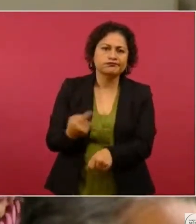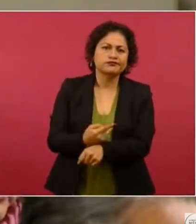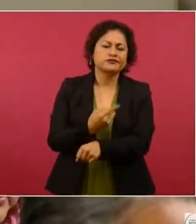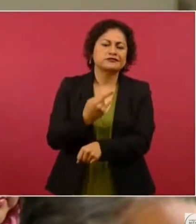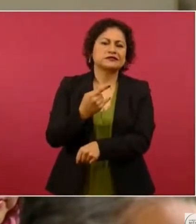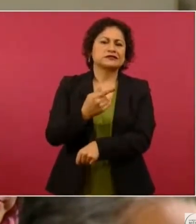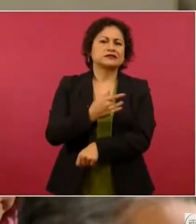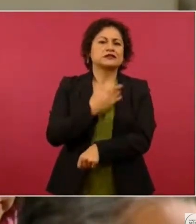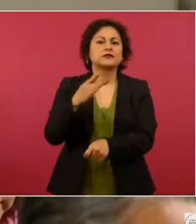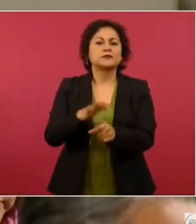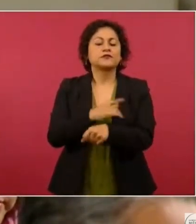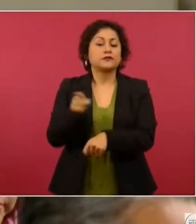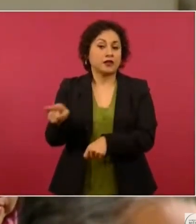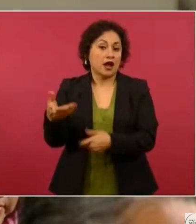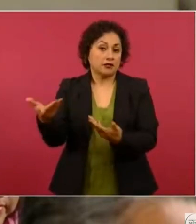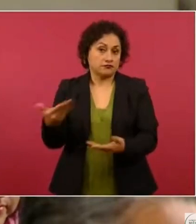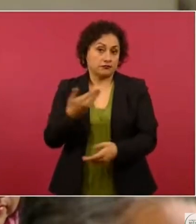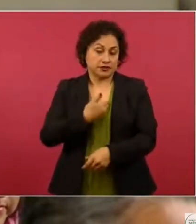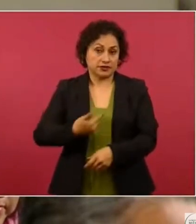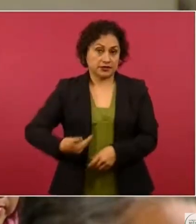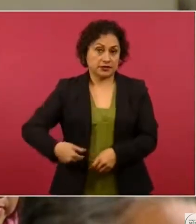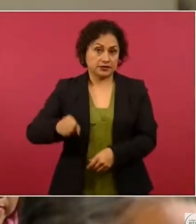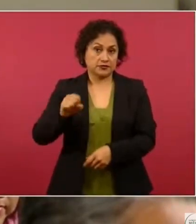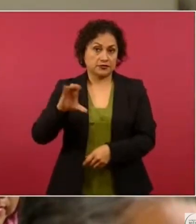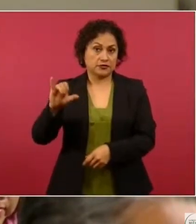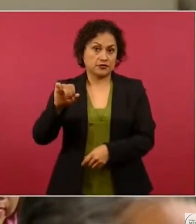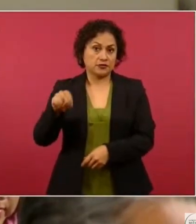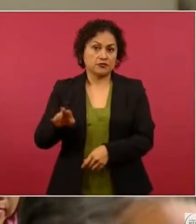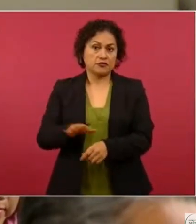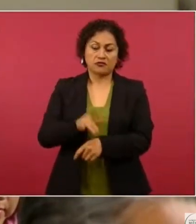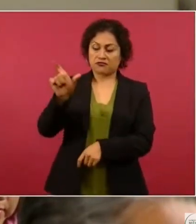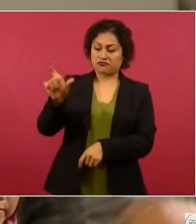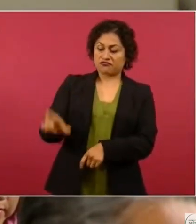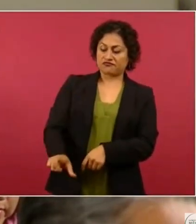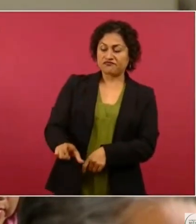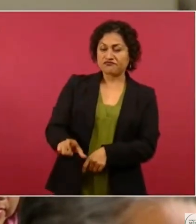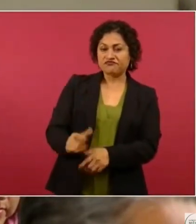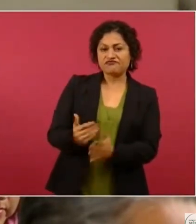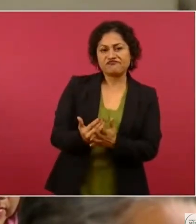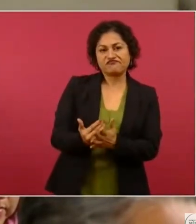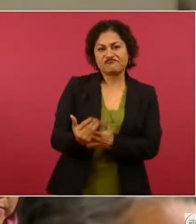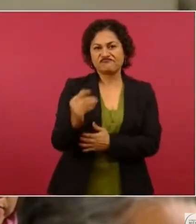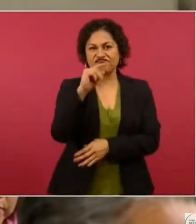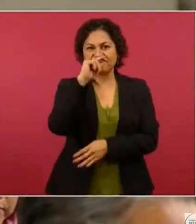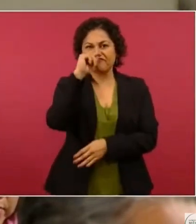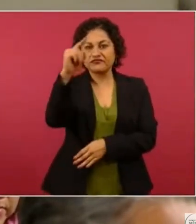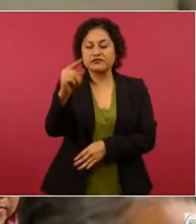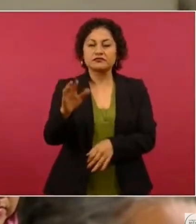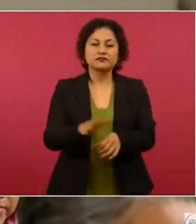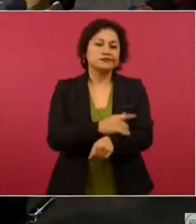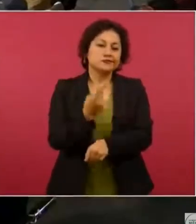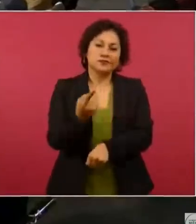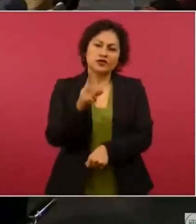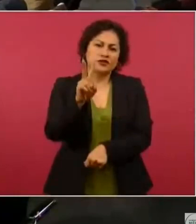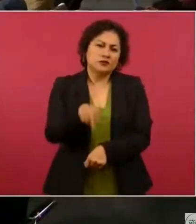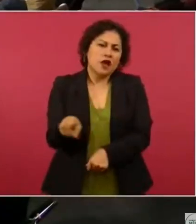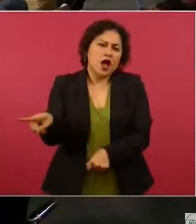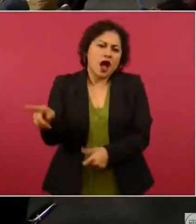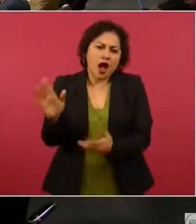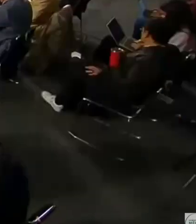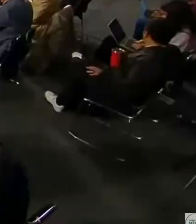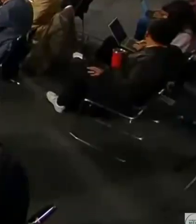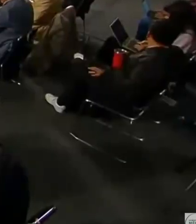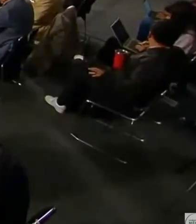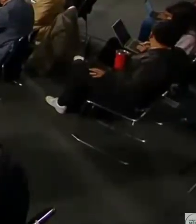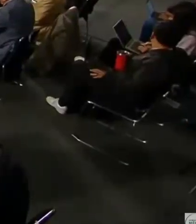ahora de la Suprema Corte de Justicia, con esa arrogante actitud, porque se puede esperar todo, que se equivoquen, inclusive